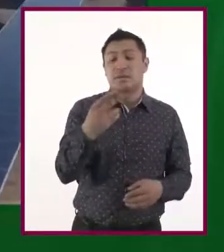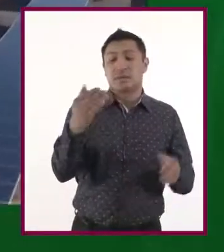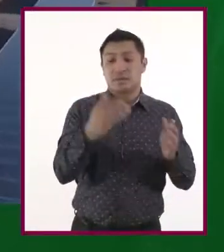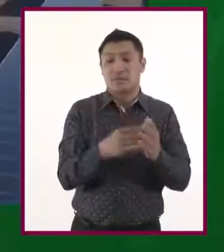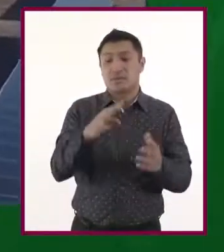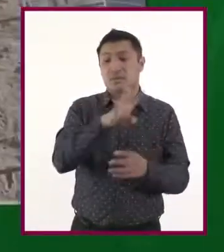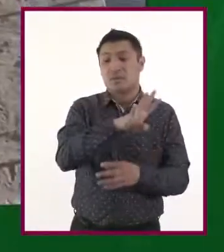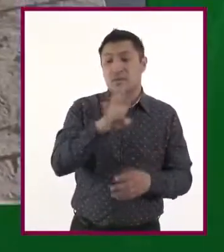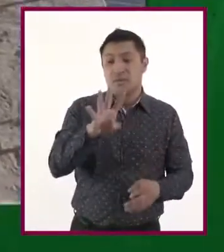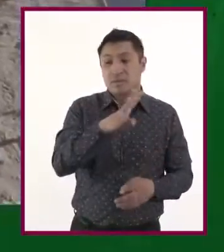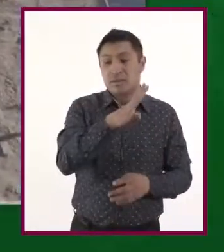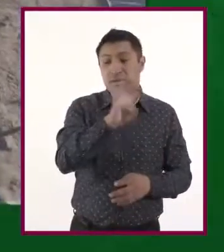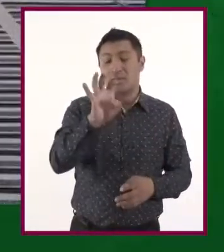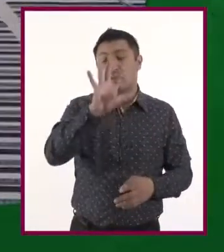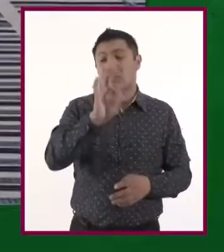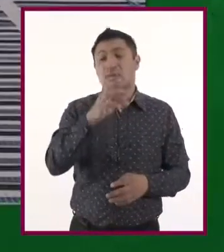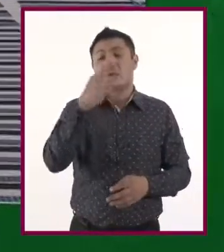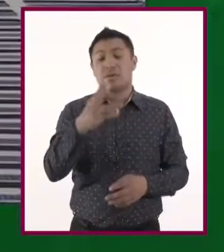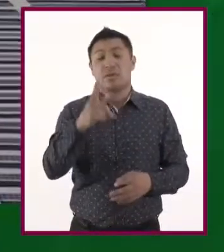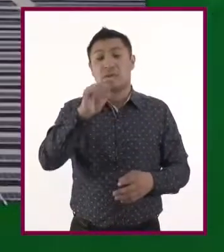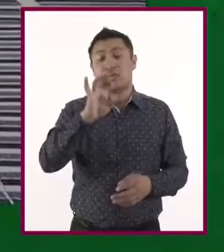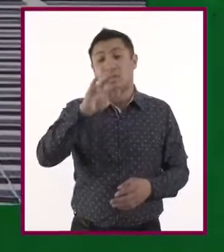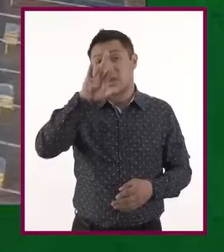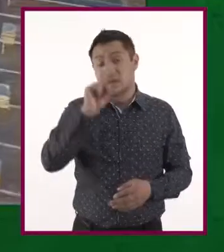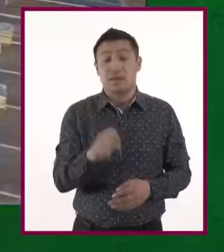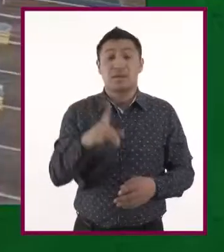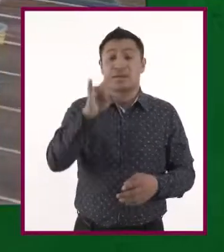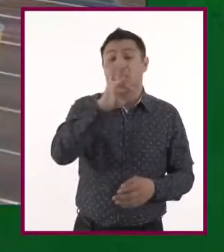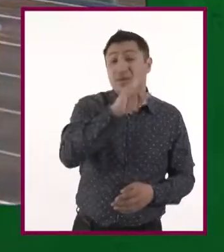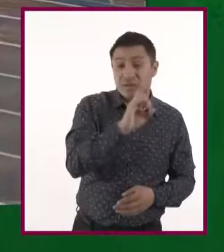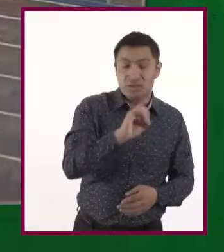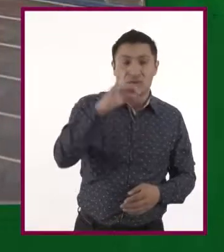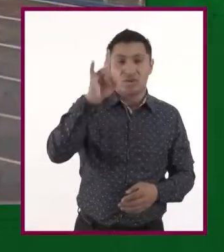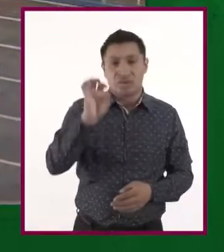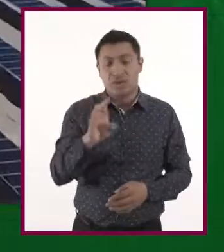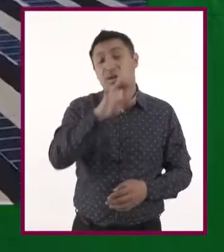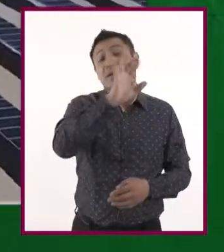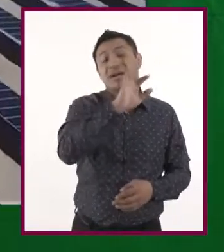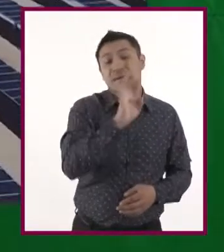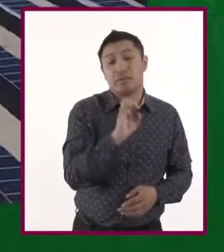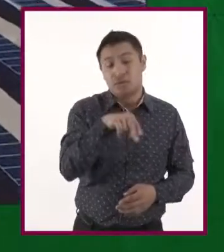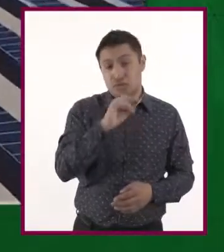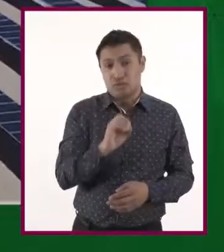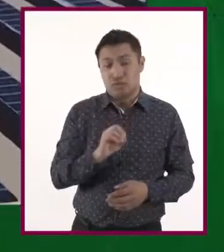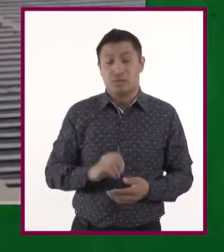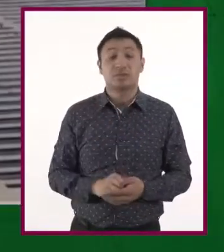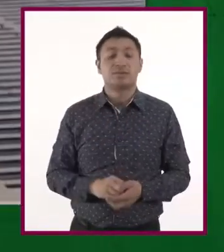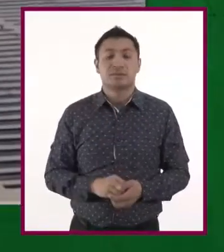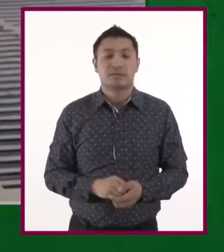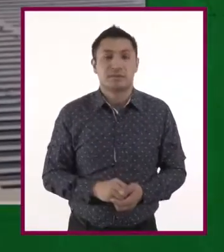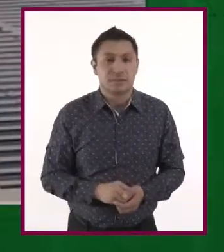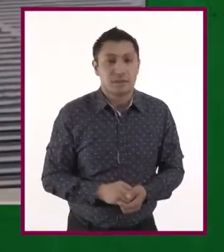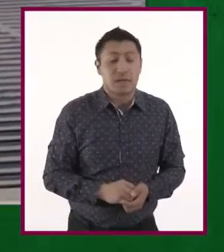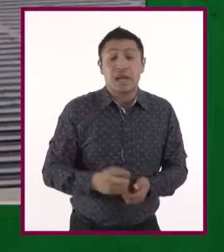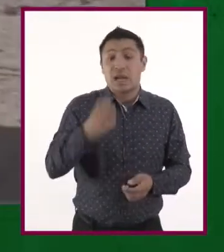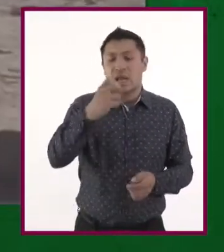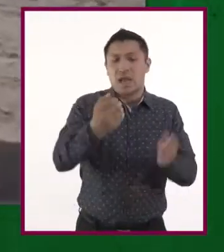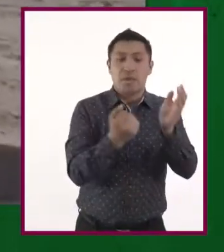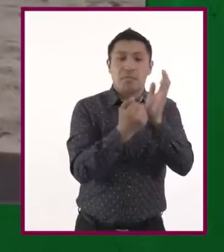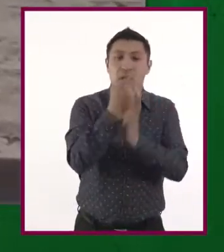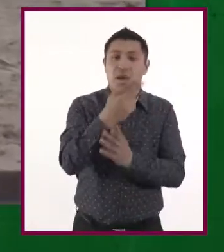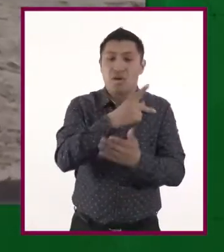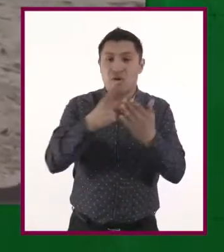925,443 toneladas de dióxido de carbono emitidas por centrales de carbón. Este es el mayor proyecto